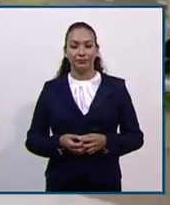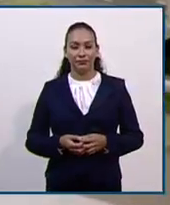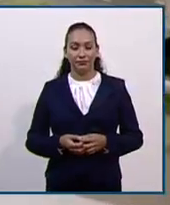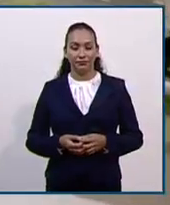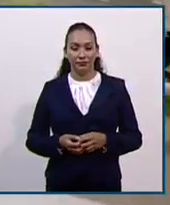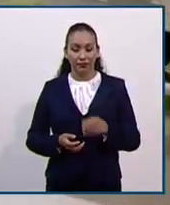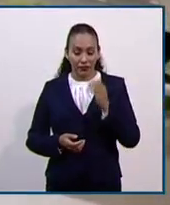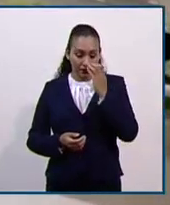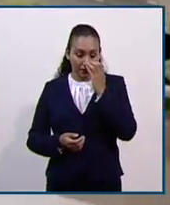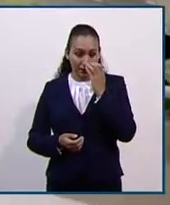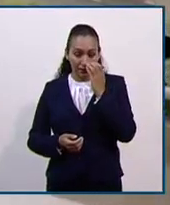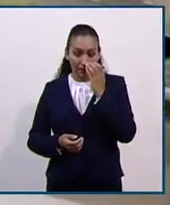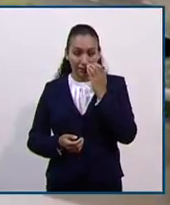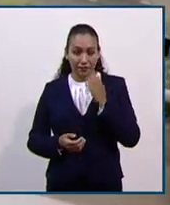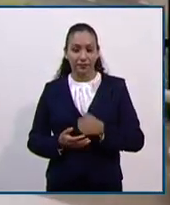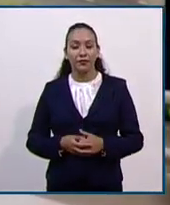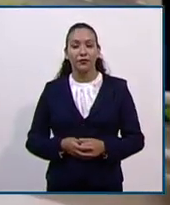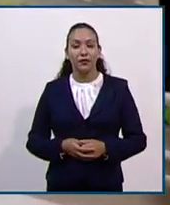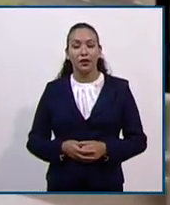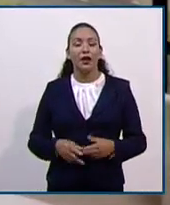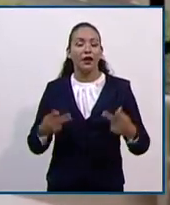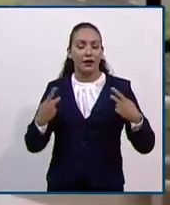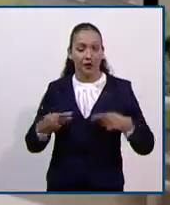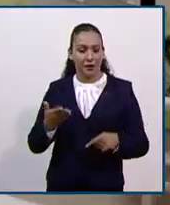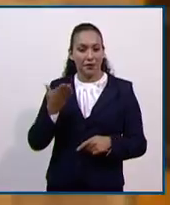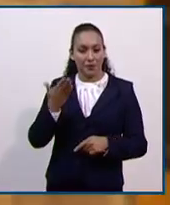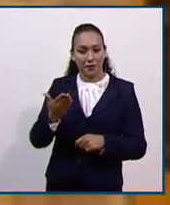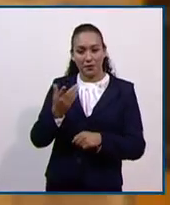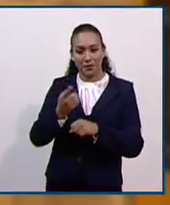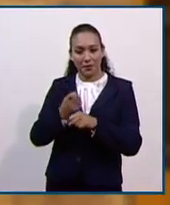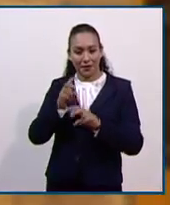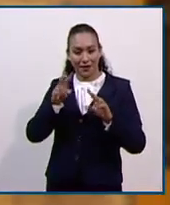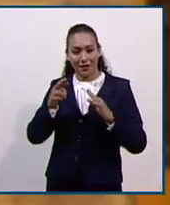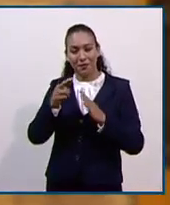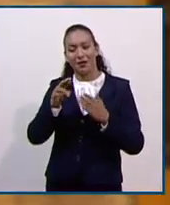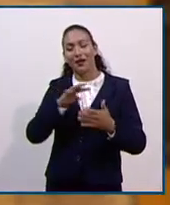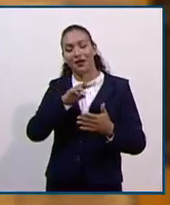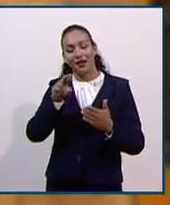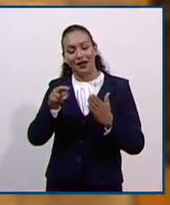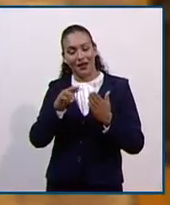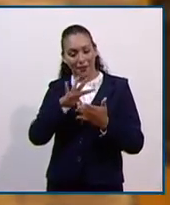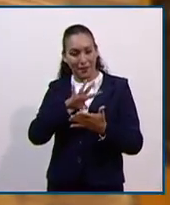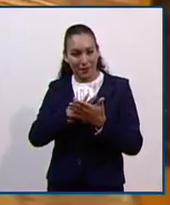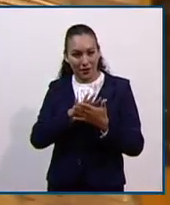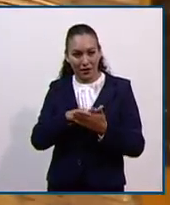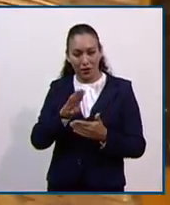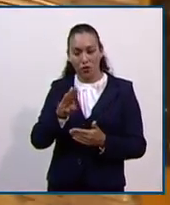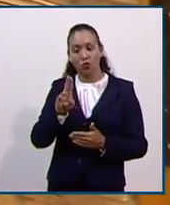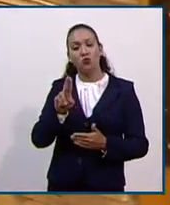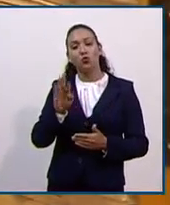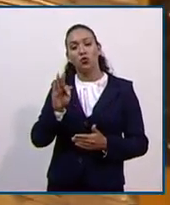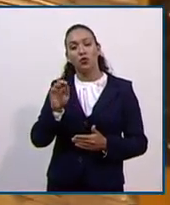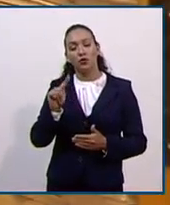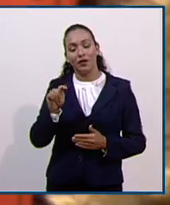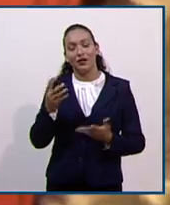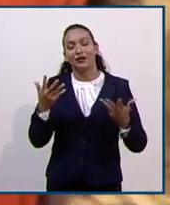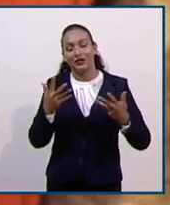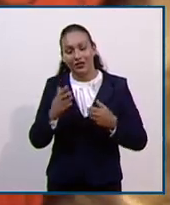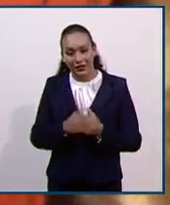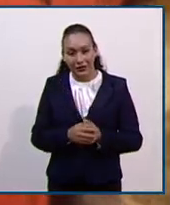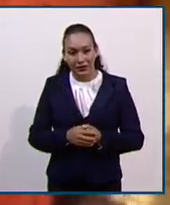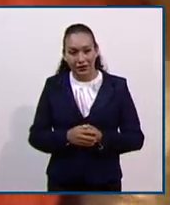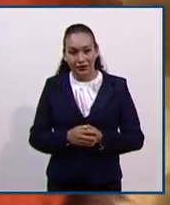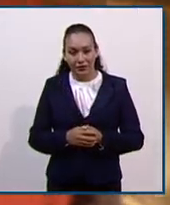Y a petición de los integrantes del primer tribunal colegiado en materia penal del primer circuito, la JUFED realizó algunas precisiones a